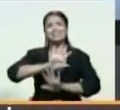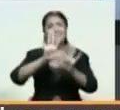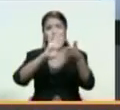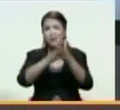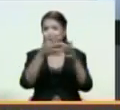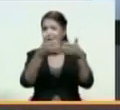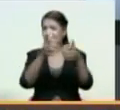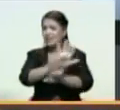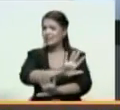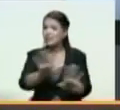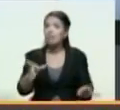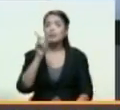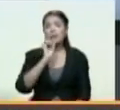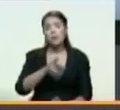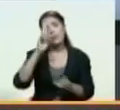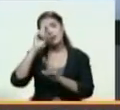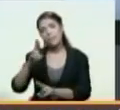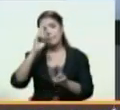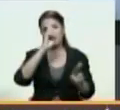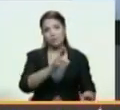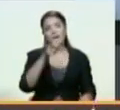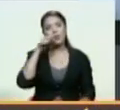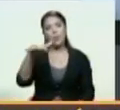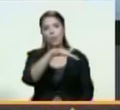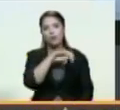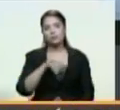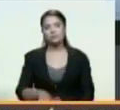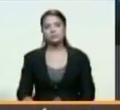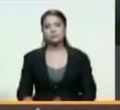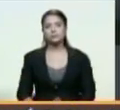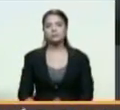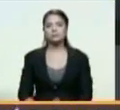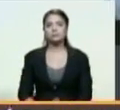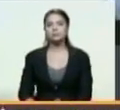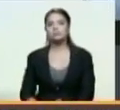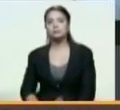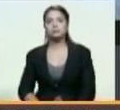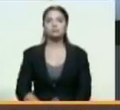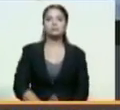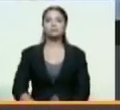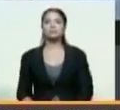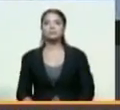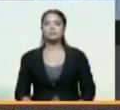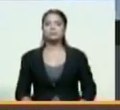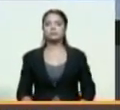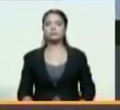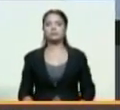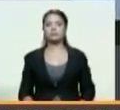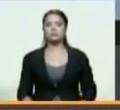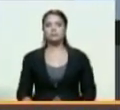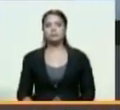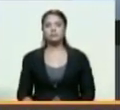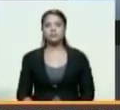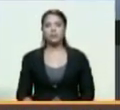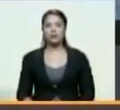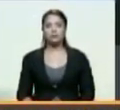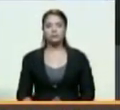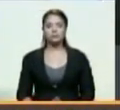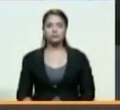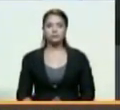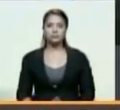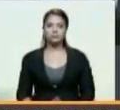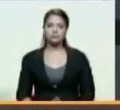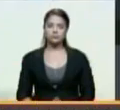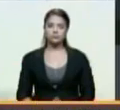guerras y que tenemos que respetar a los pueblos. Mr. Minister, will President Maduro be coming to the General Assembly, and does Venezuela plan to